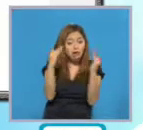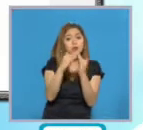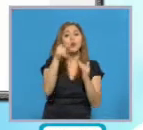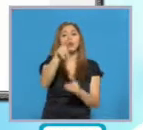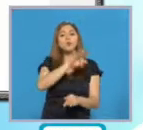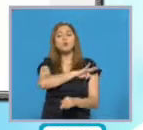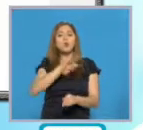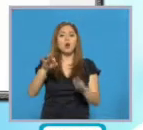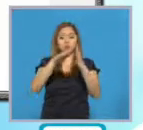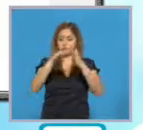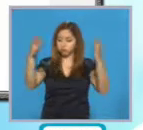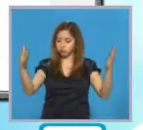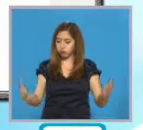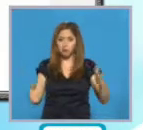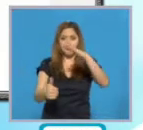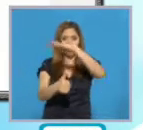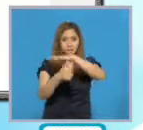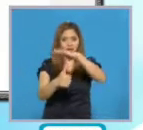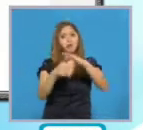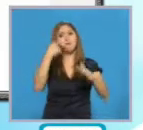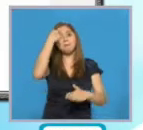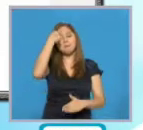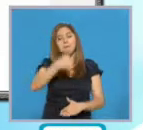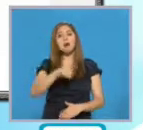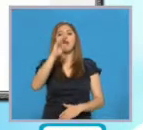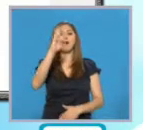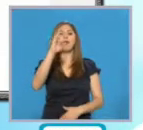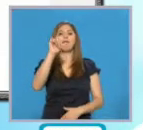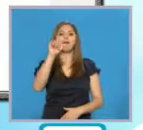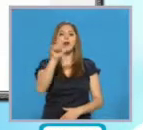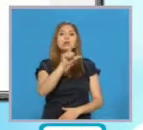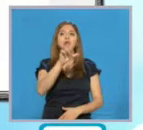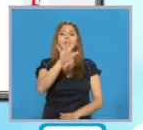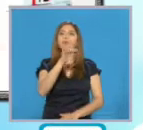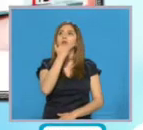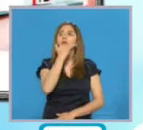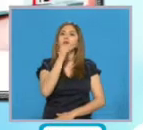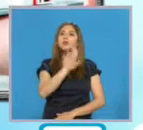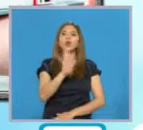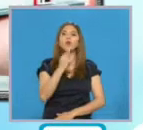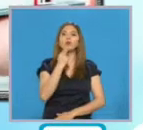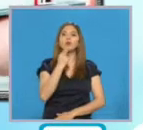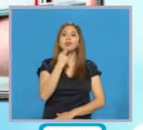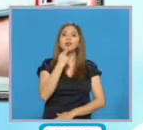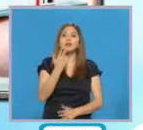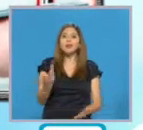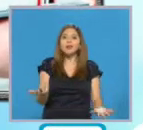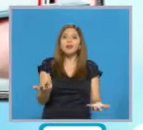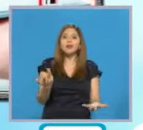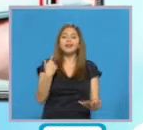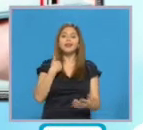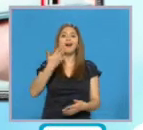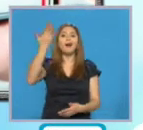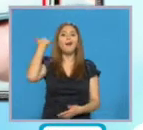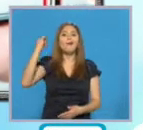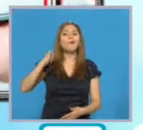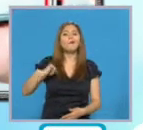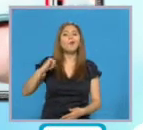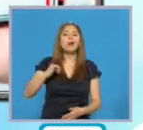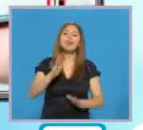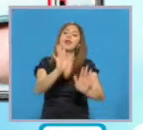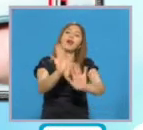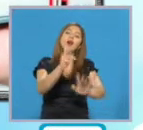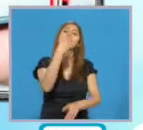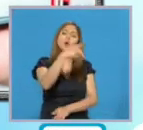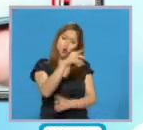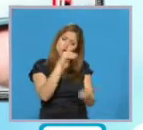un escritorio, una mesa para tu fax. Ay, no, ya no hay fax, ¿verdad? Me vi muy Pero retro. no, por ejemplo- todavía se